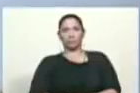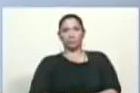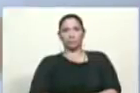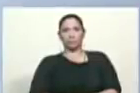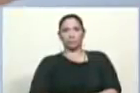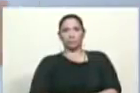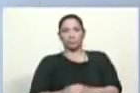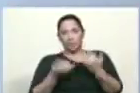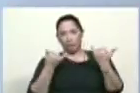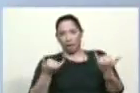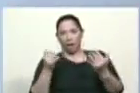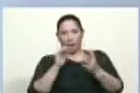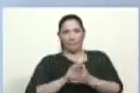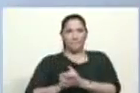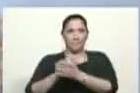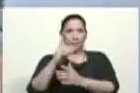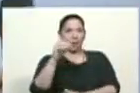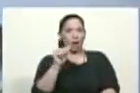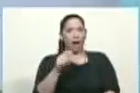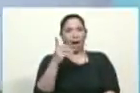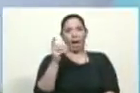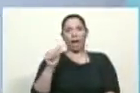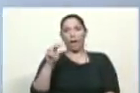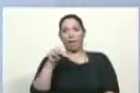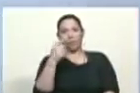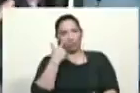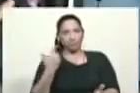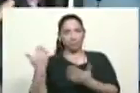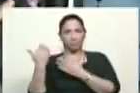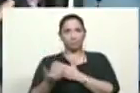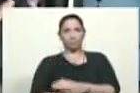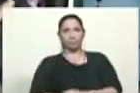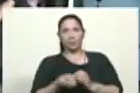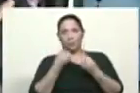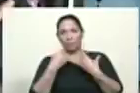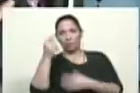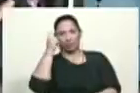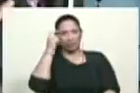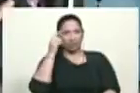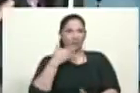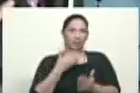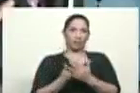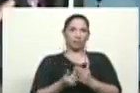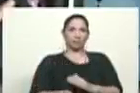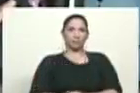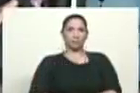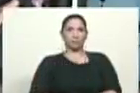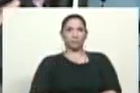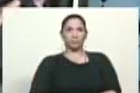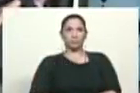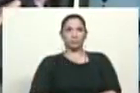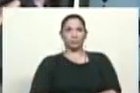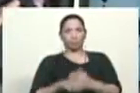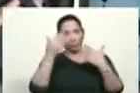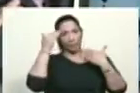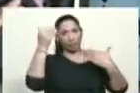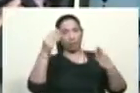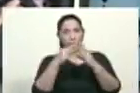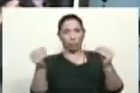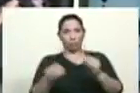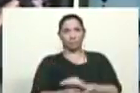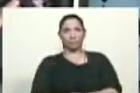Tiene la palabra el compañero Adán Chávez. Bien, buenos días, muchas gracias, William. Saludos a todos y a